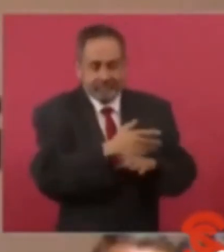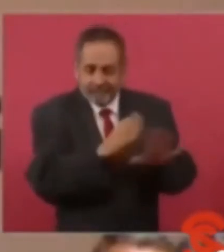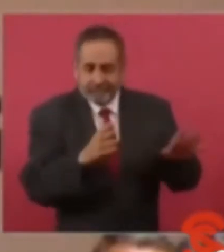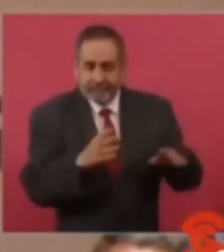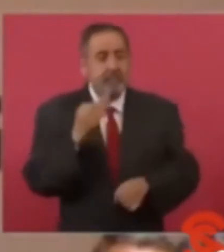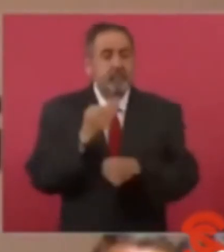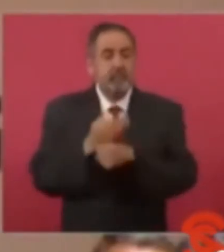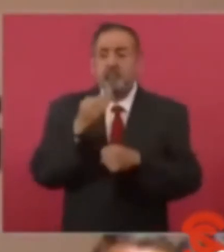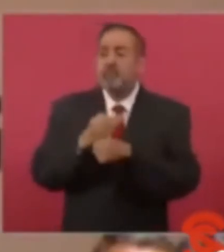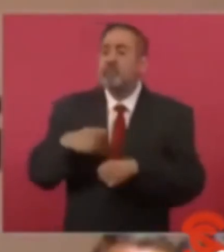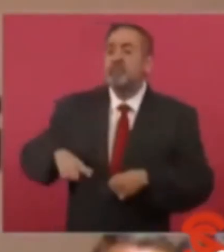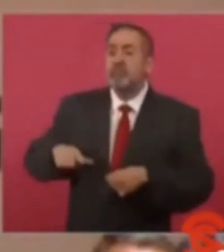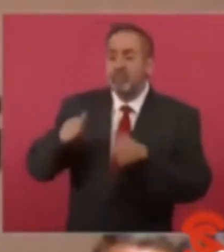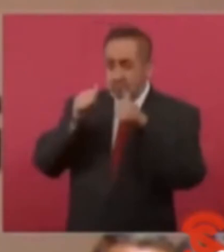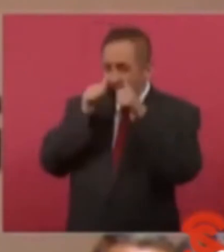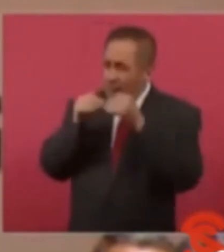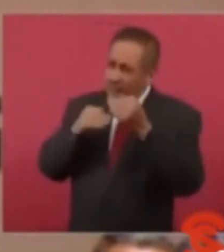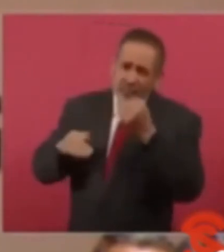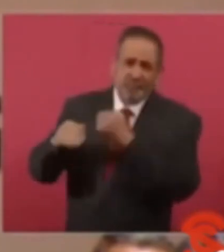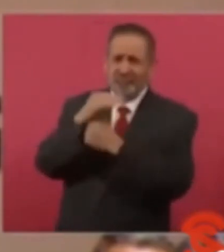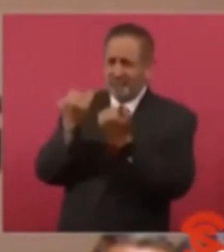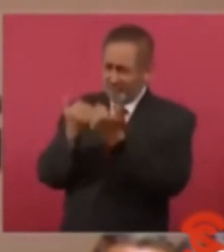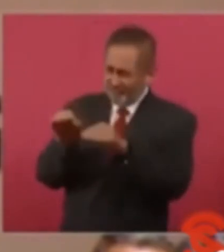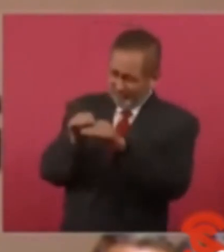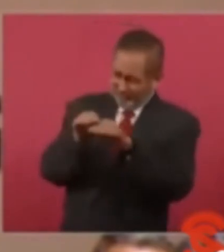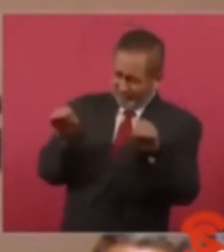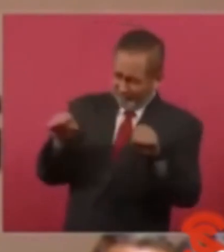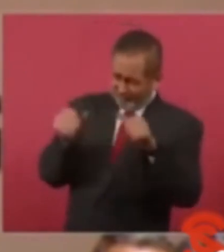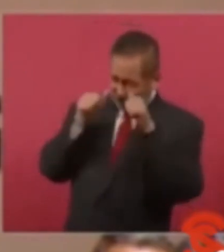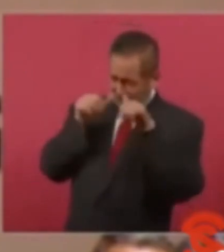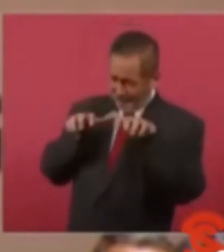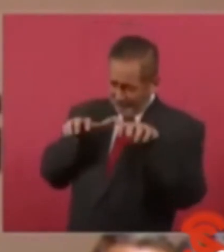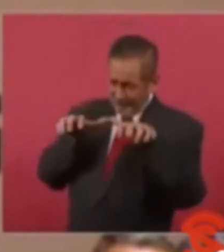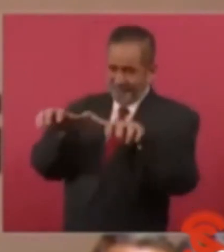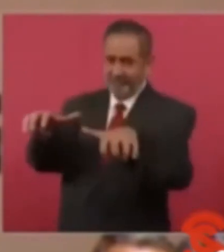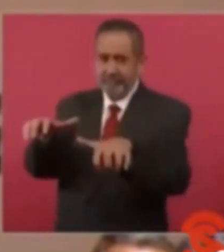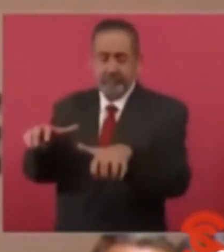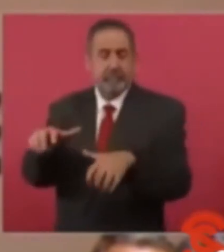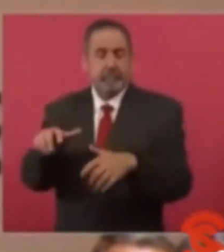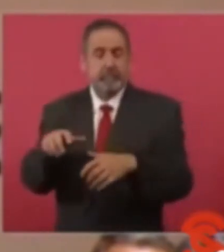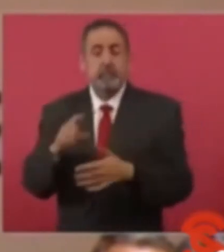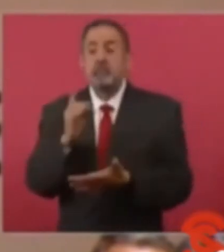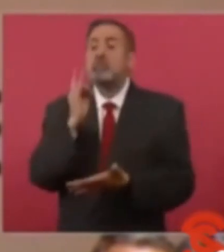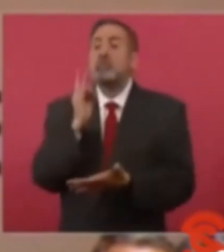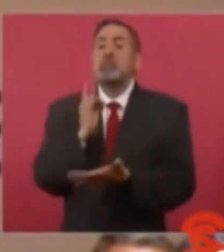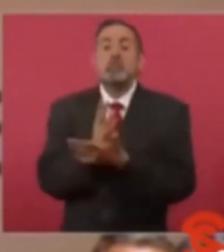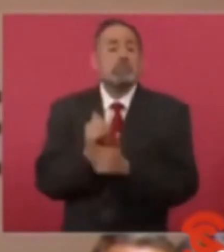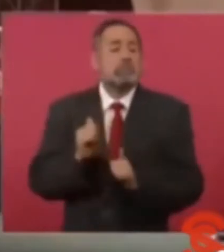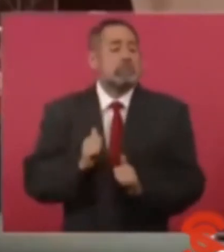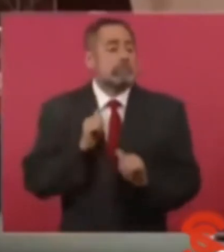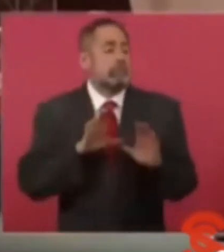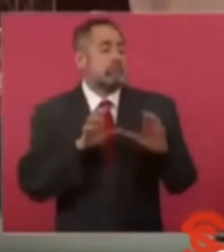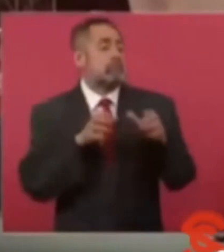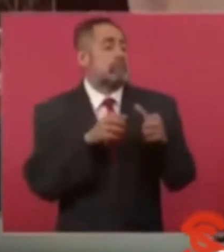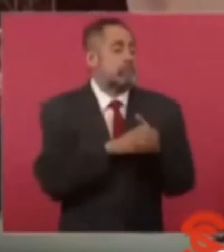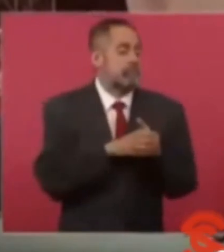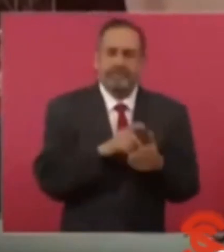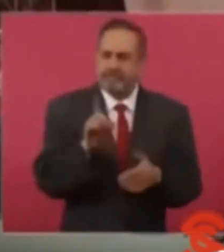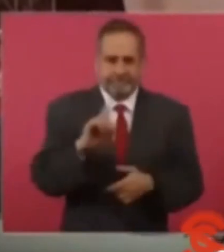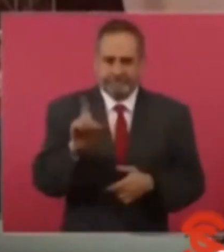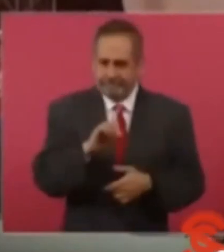gobierna para todas y todos, y no solo en beneficio de una minoría.